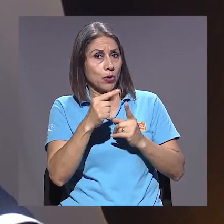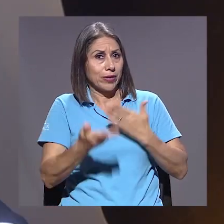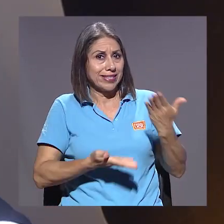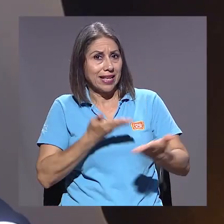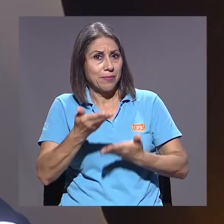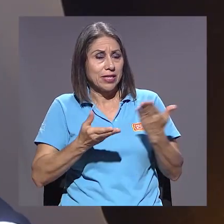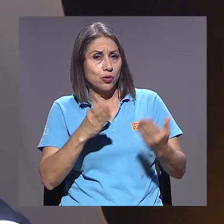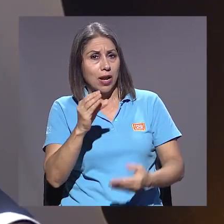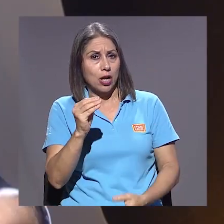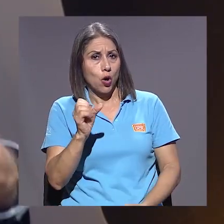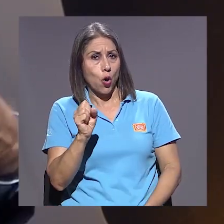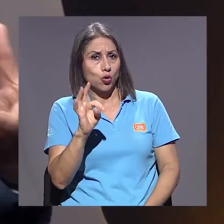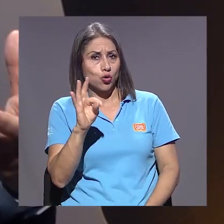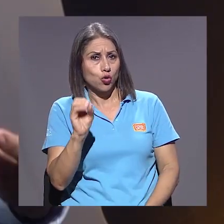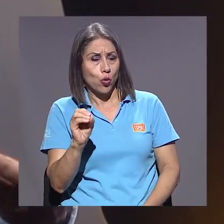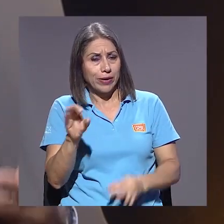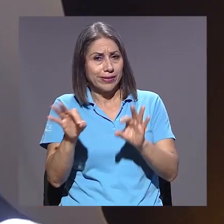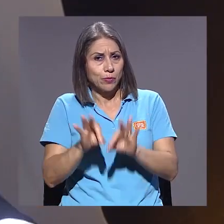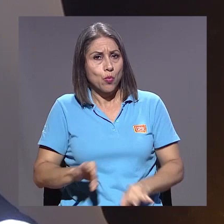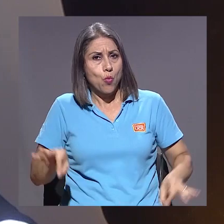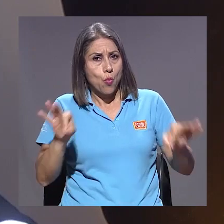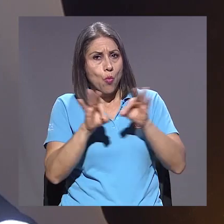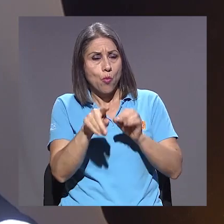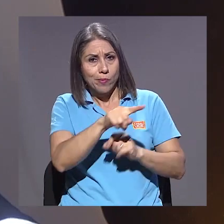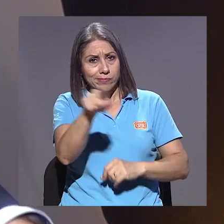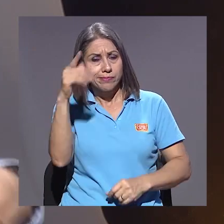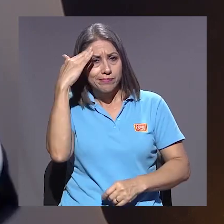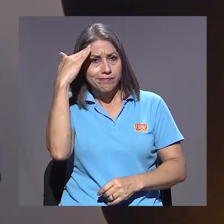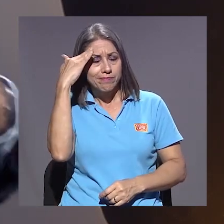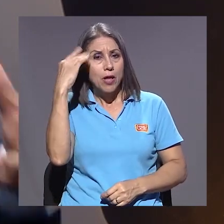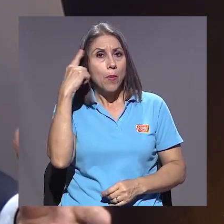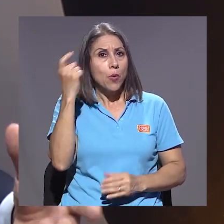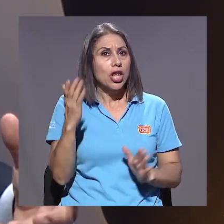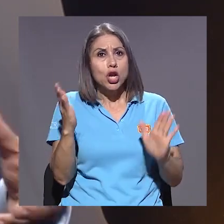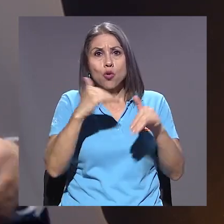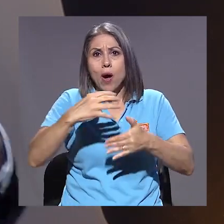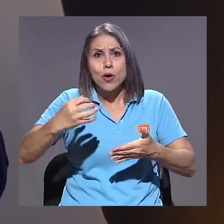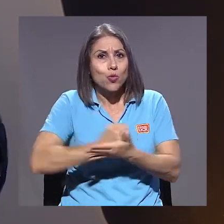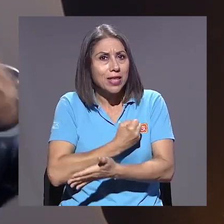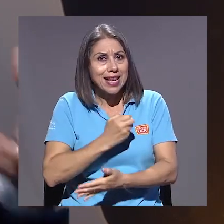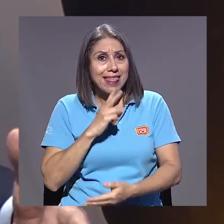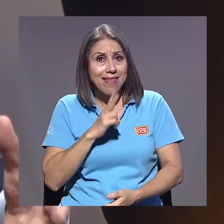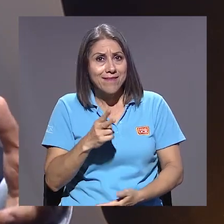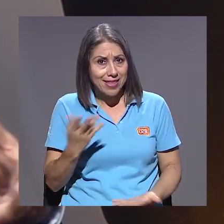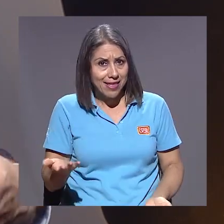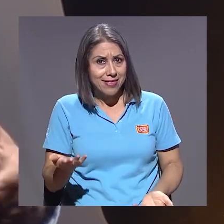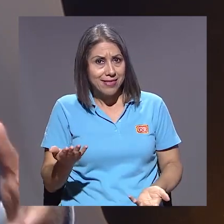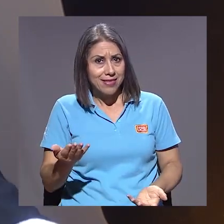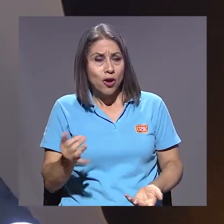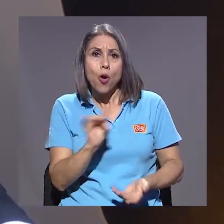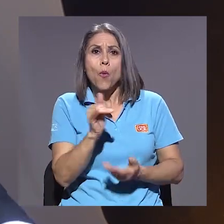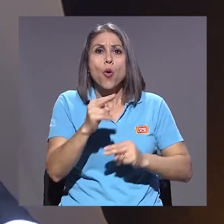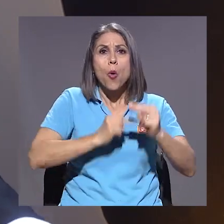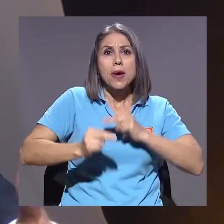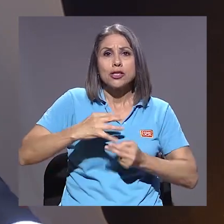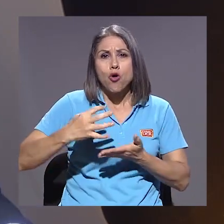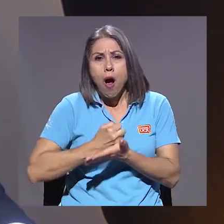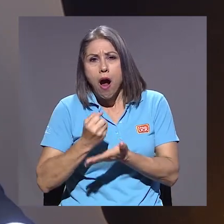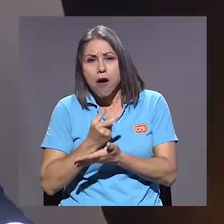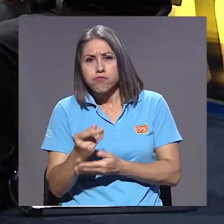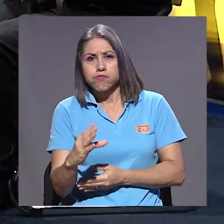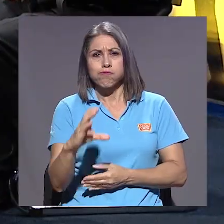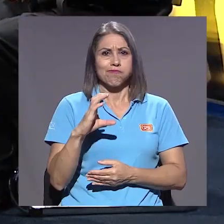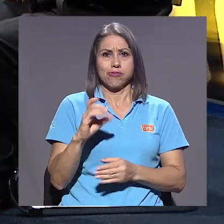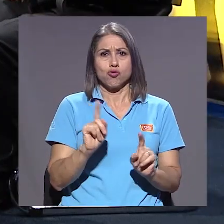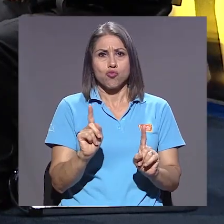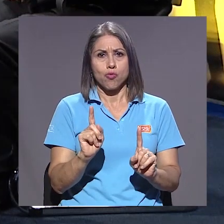al costo es muy importante que los televidentes lo conozcan, porque no hay utilidad, ¿verdad? En el sentido del comercio general no hay una utilidad.